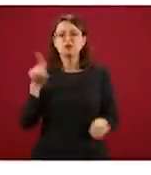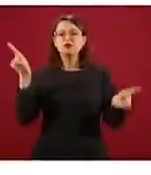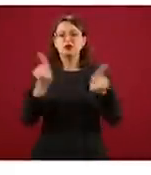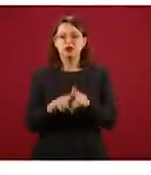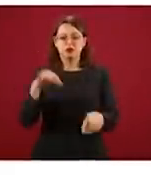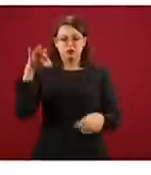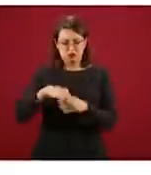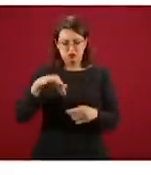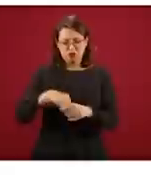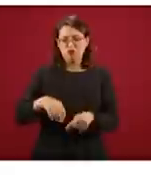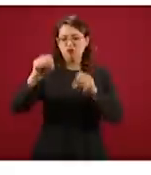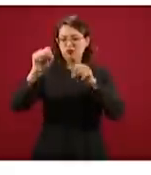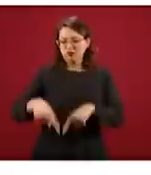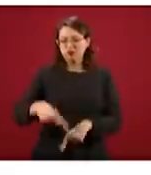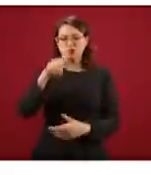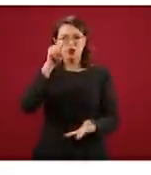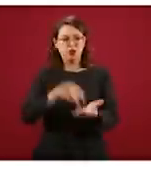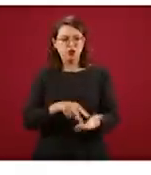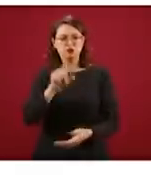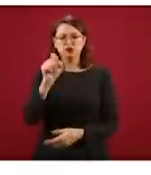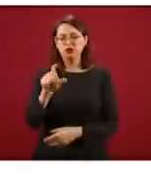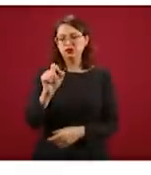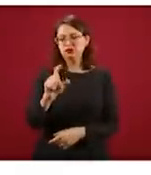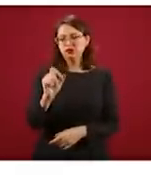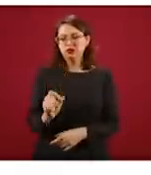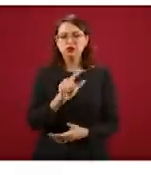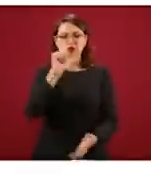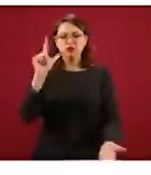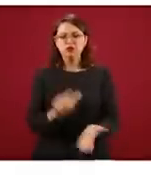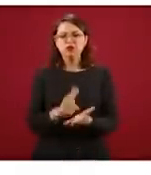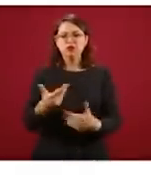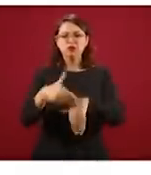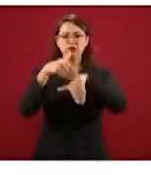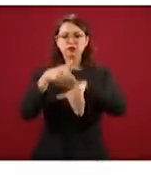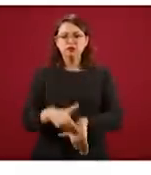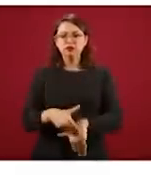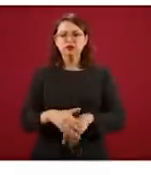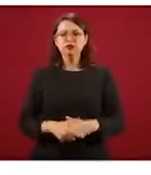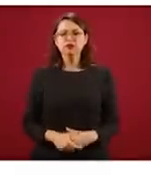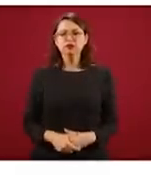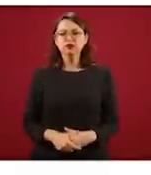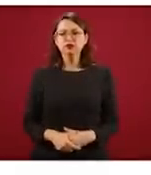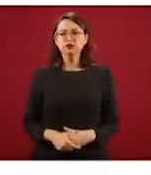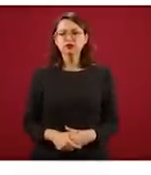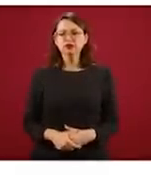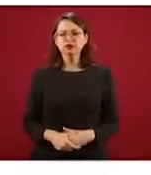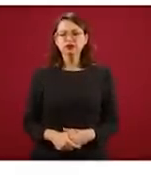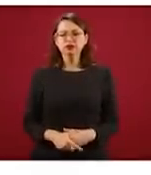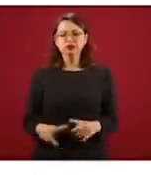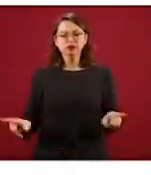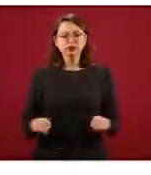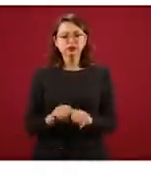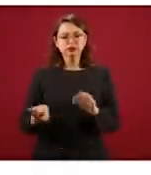realice este mismo año conforme a la ley vigente. Hasta aquí, presidente.